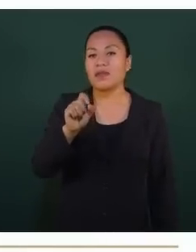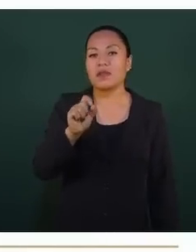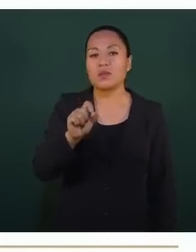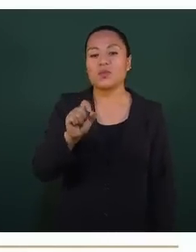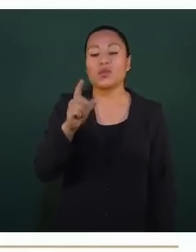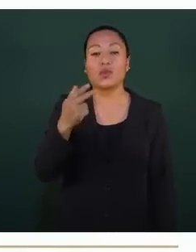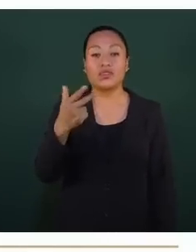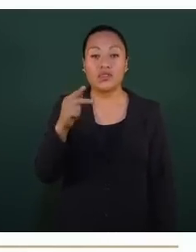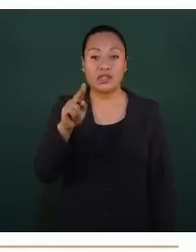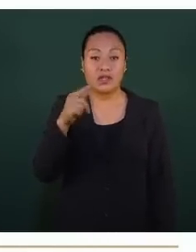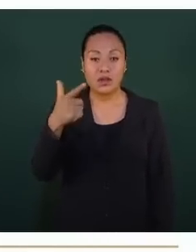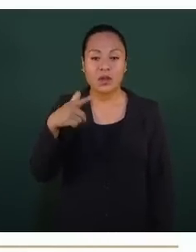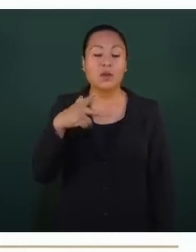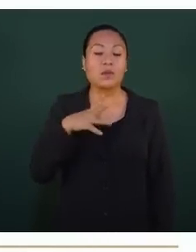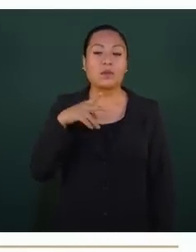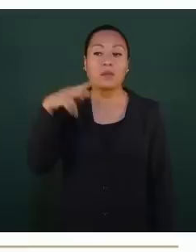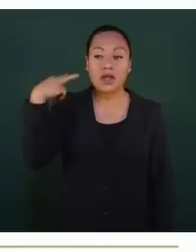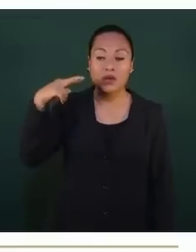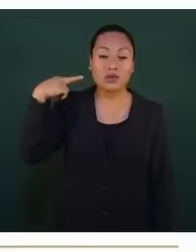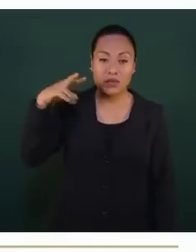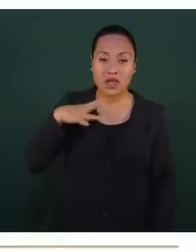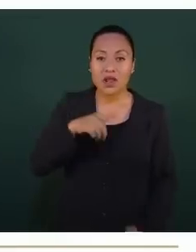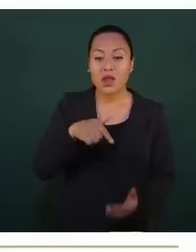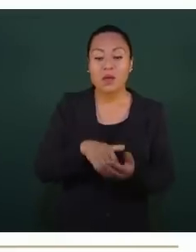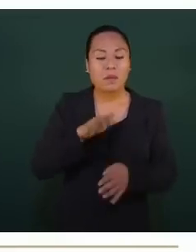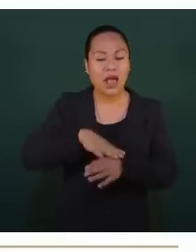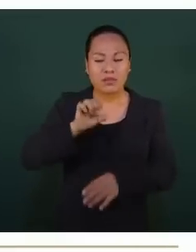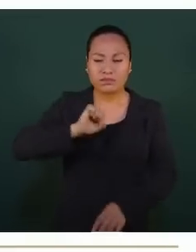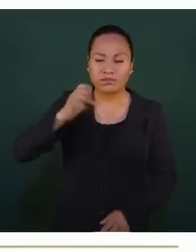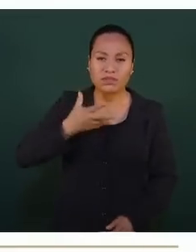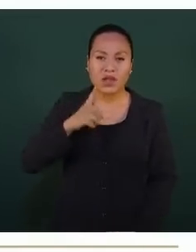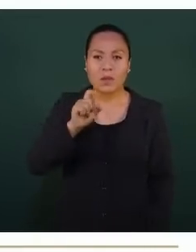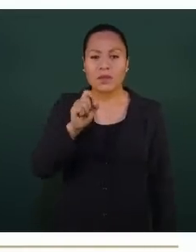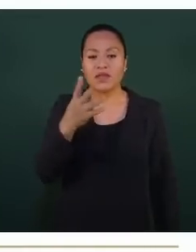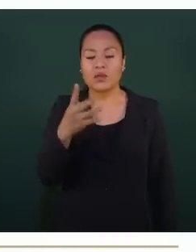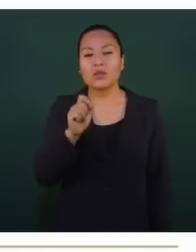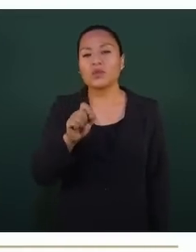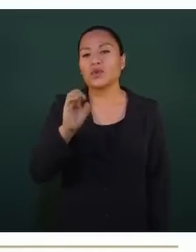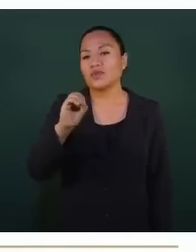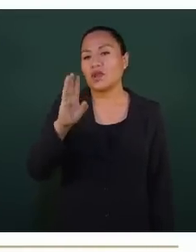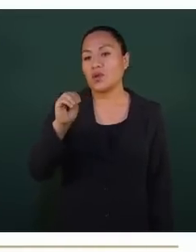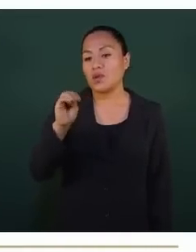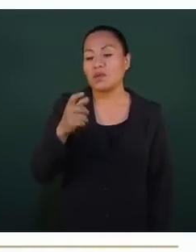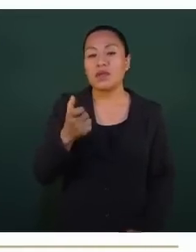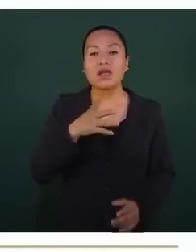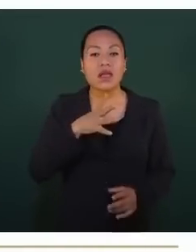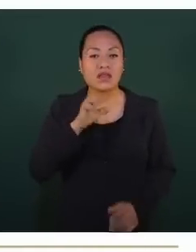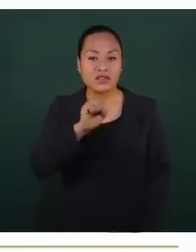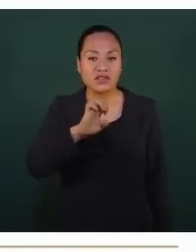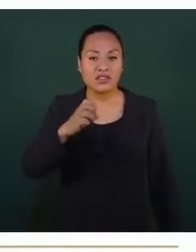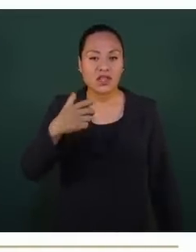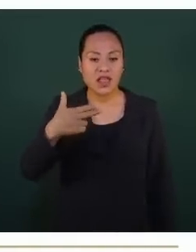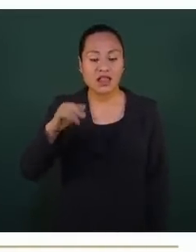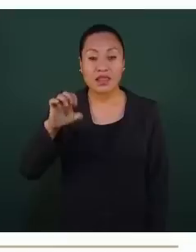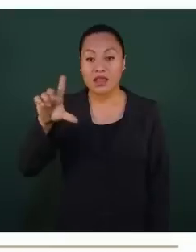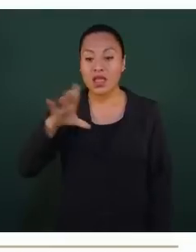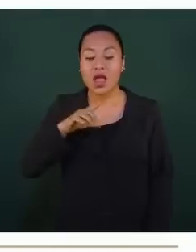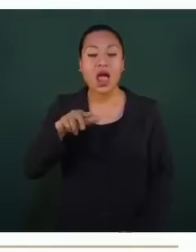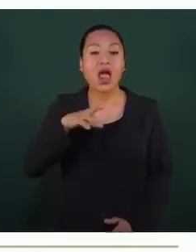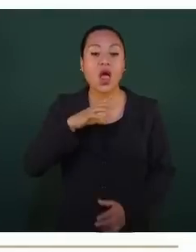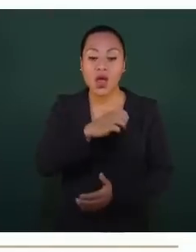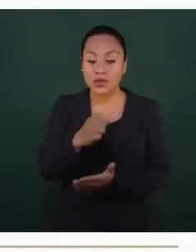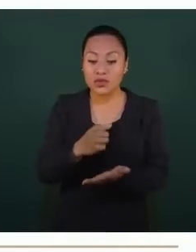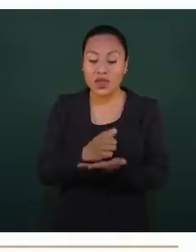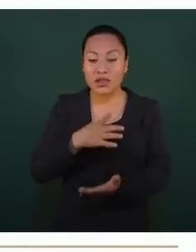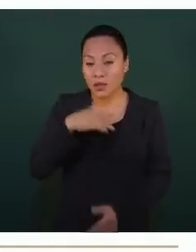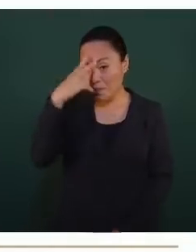de Red Energy en Veracruz, Veracruz, mientras las más caras, 24 pesos con 9 centavos de Shell en la Álvaro Obregón en la Ciudad de